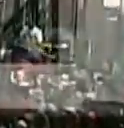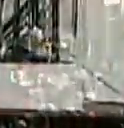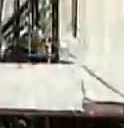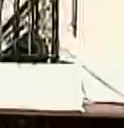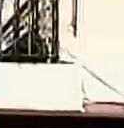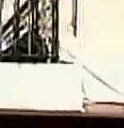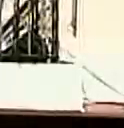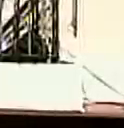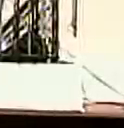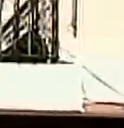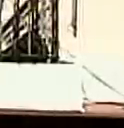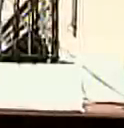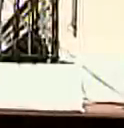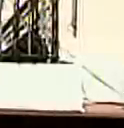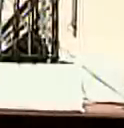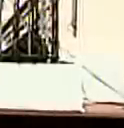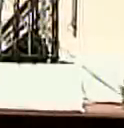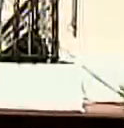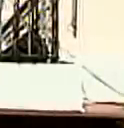Estos títeres,